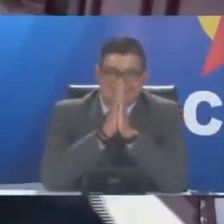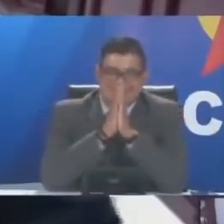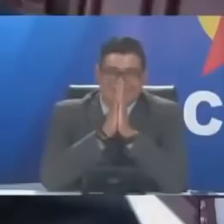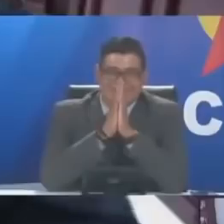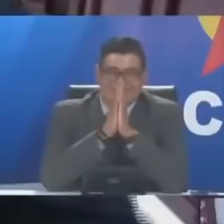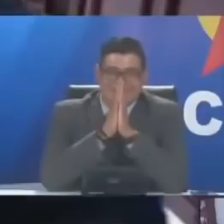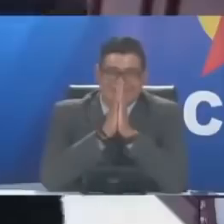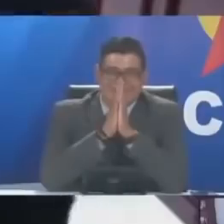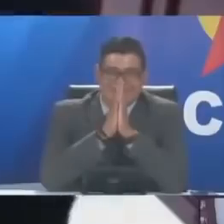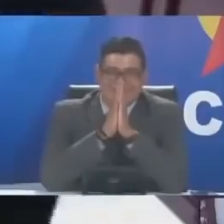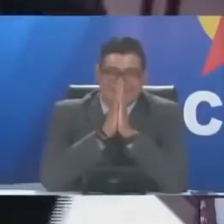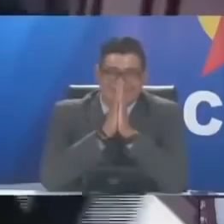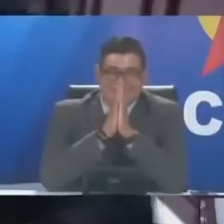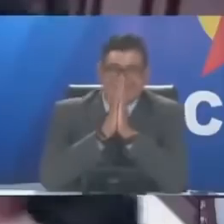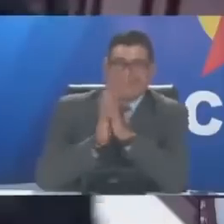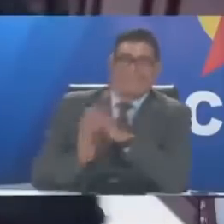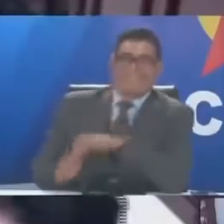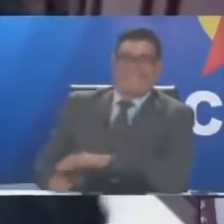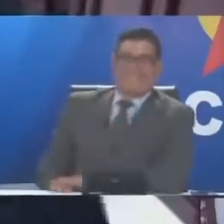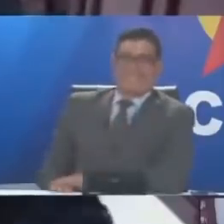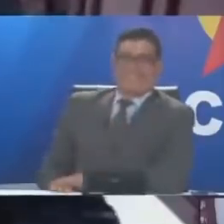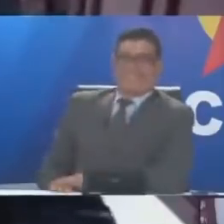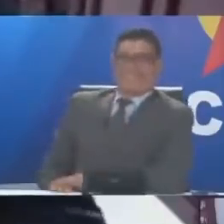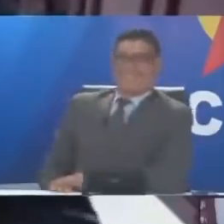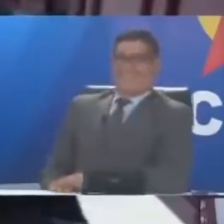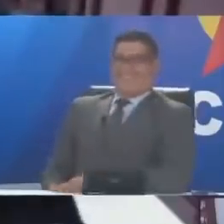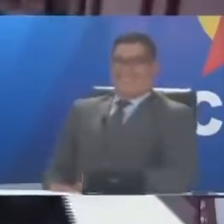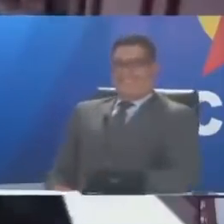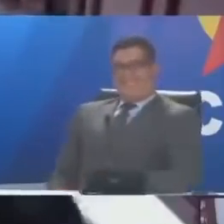esta frase la saco de mi vida